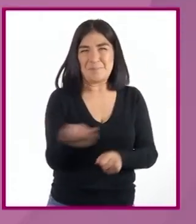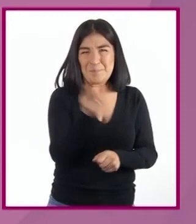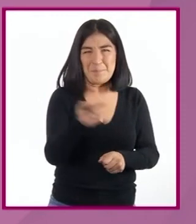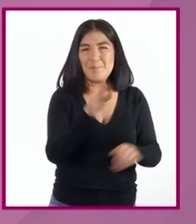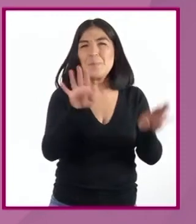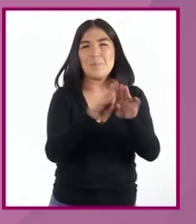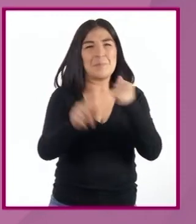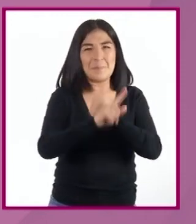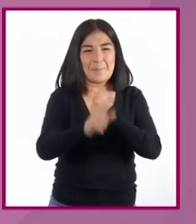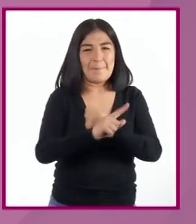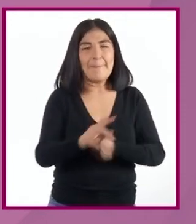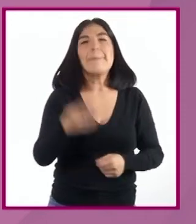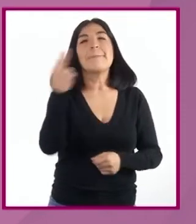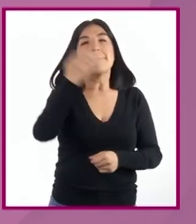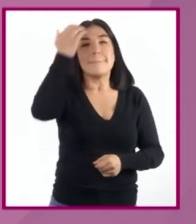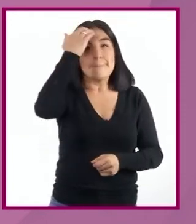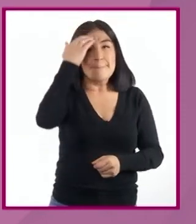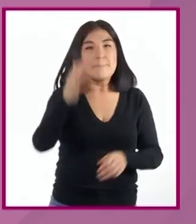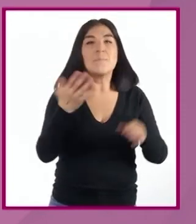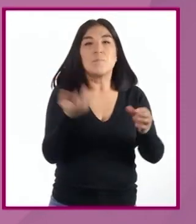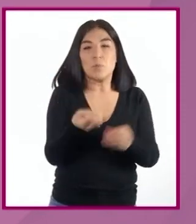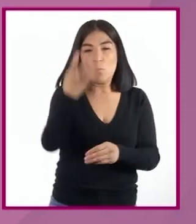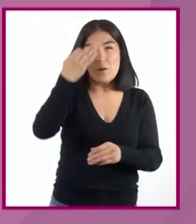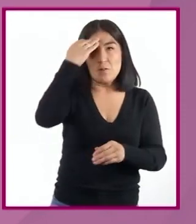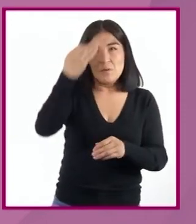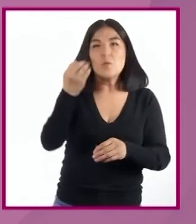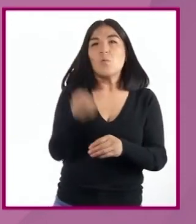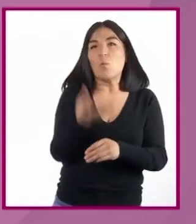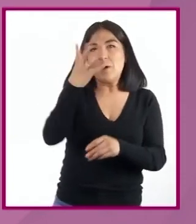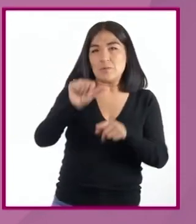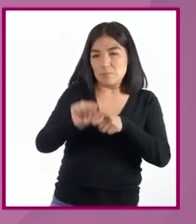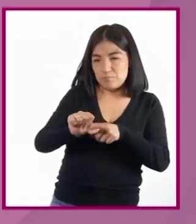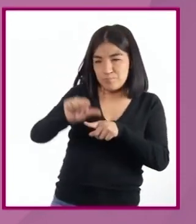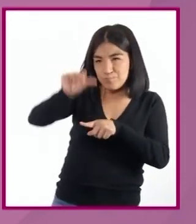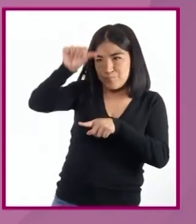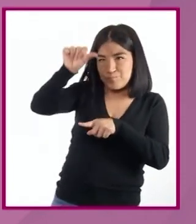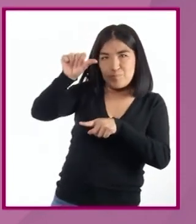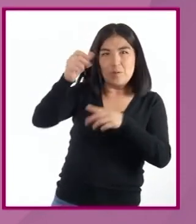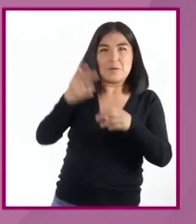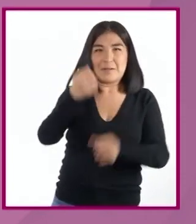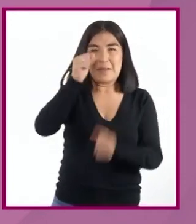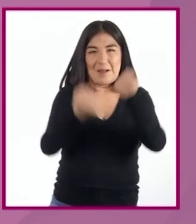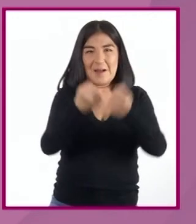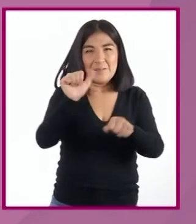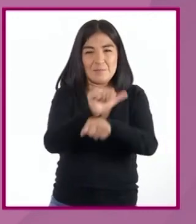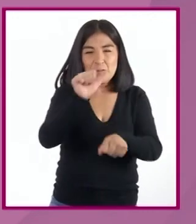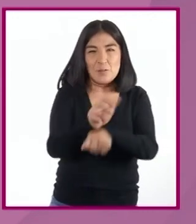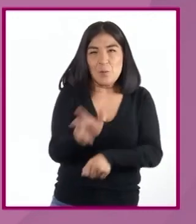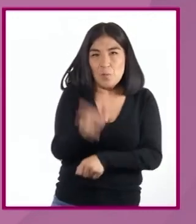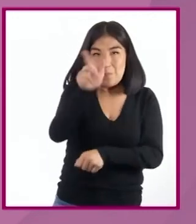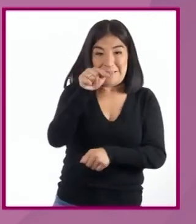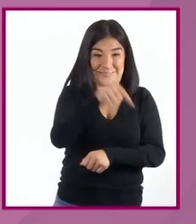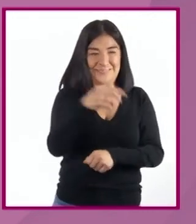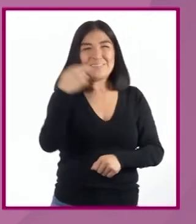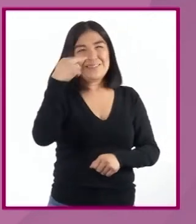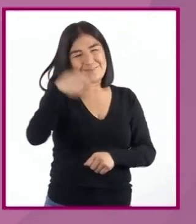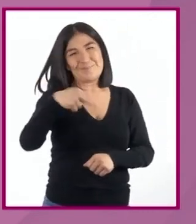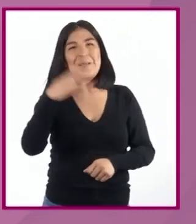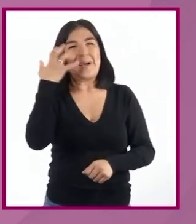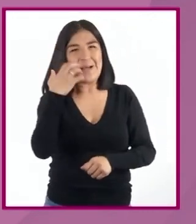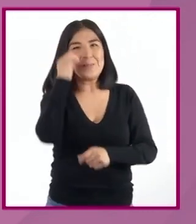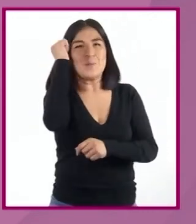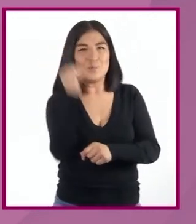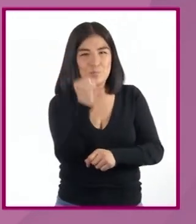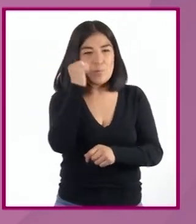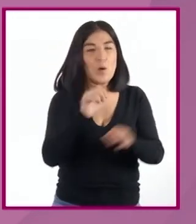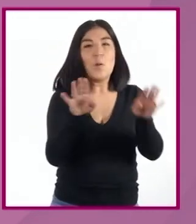necesitamos conocer es la altura a la que se eleva el automóvil, sabiendo que el gato hidráulico está apoyado en una